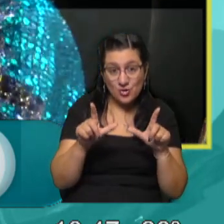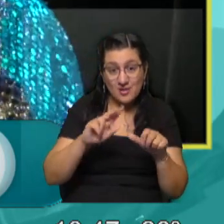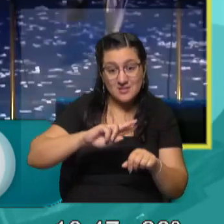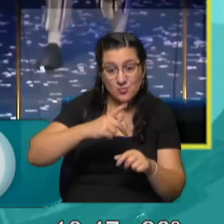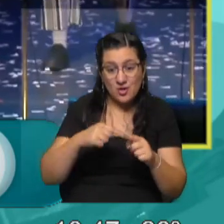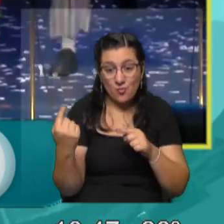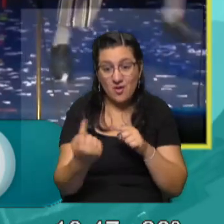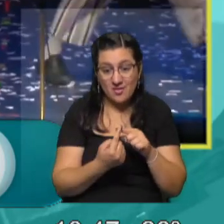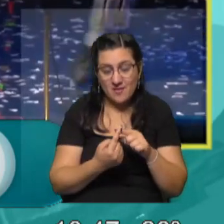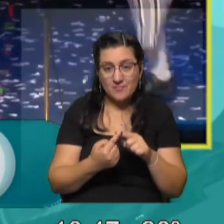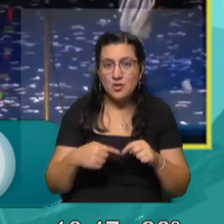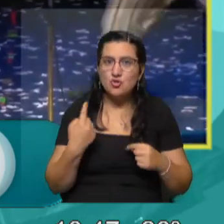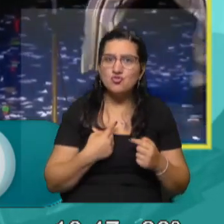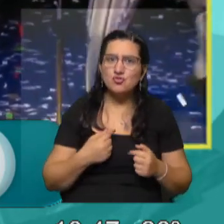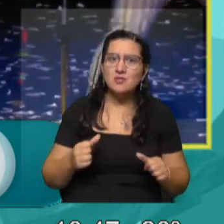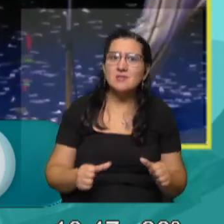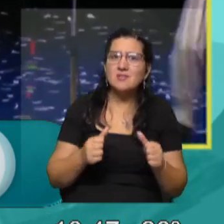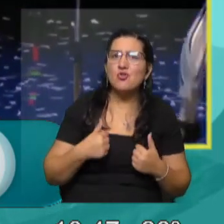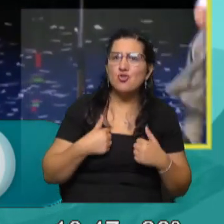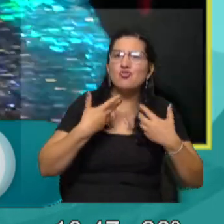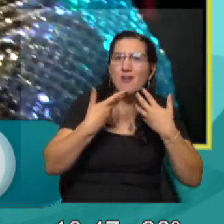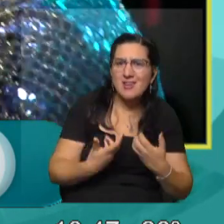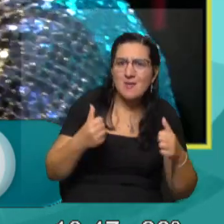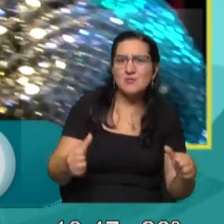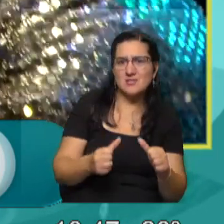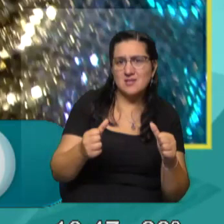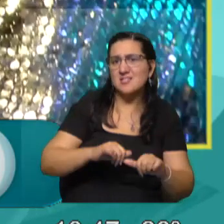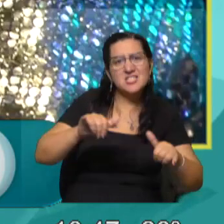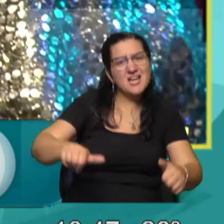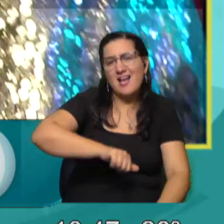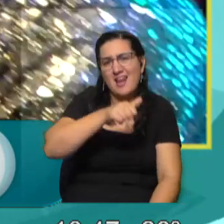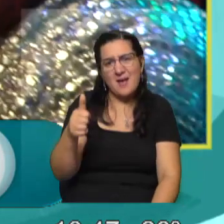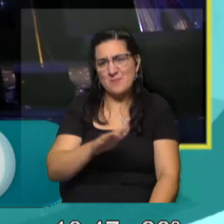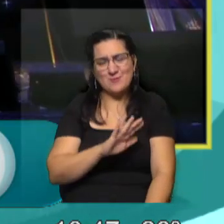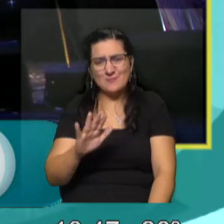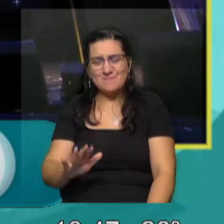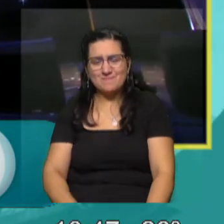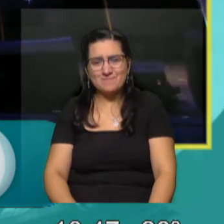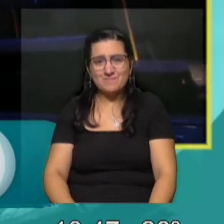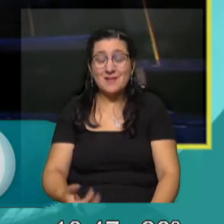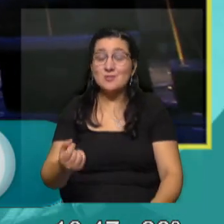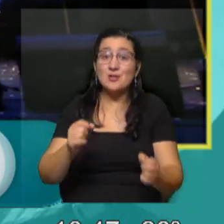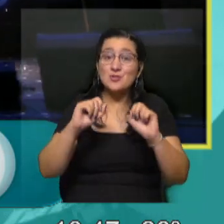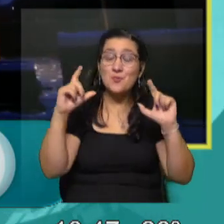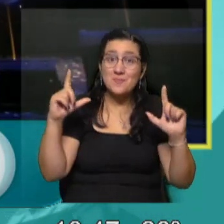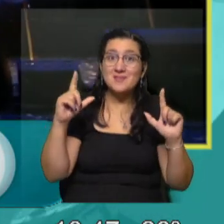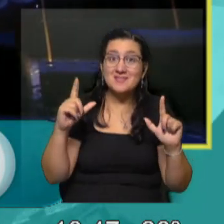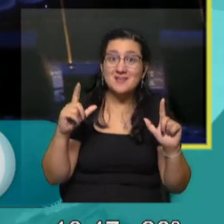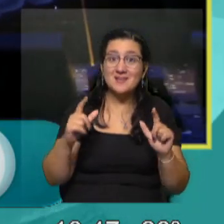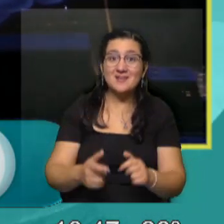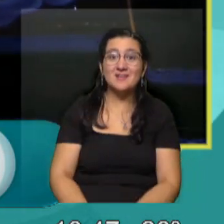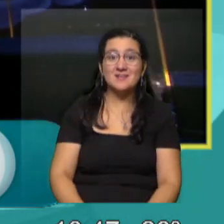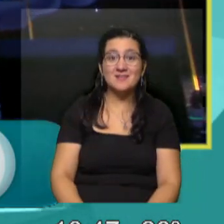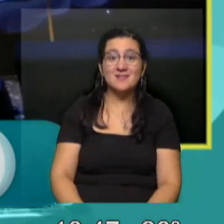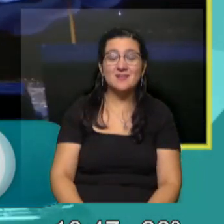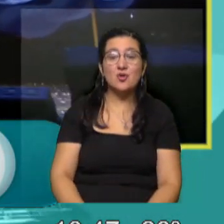rueda y dijo, nosotros vinimos a hacer lo que queríamos hacer. Ya ganamos. Claro. Yo creo que tiene que haber sido una sorpresa, pero estaba muy parejo